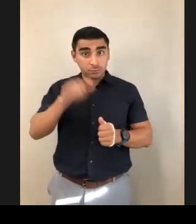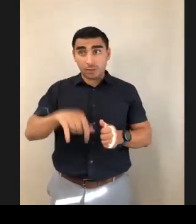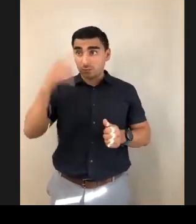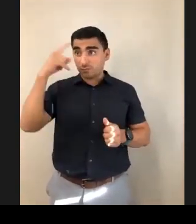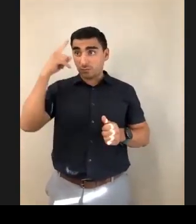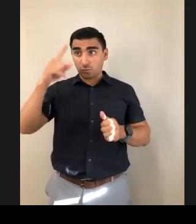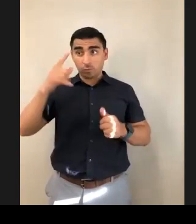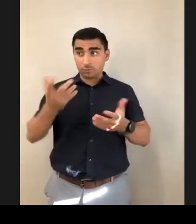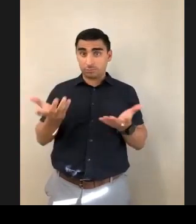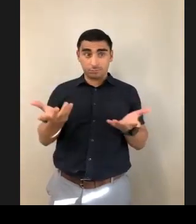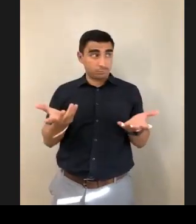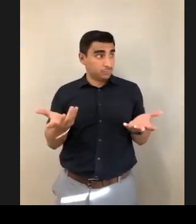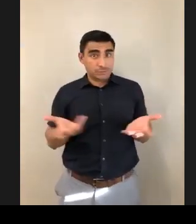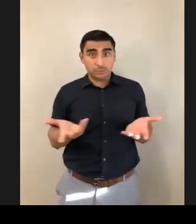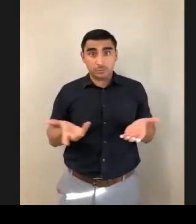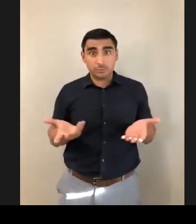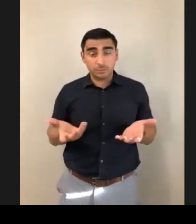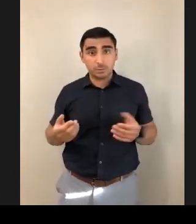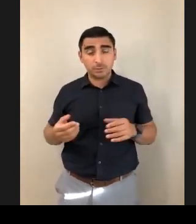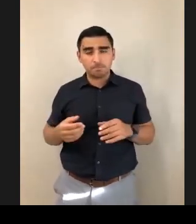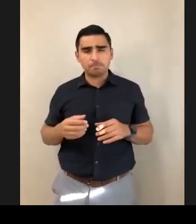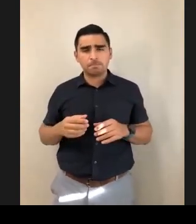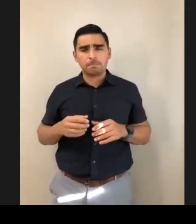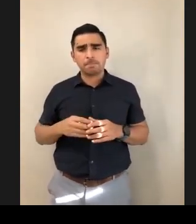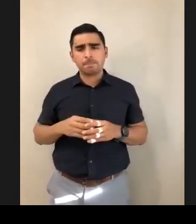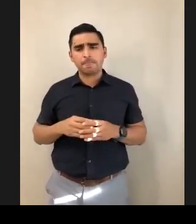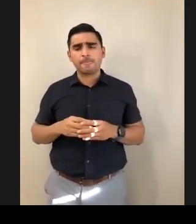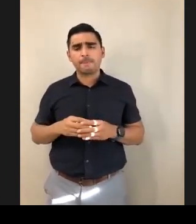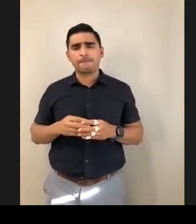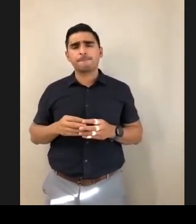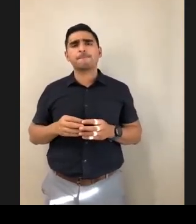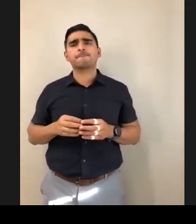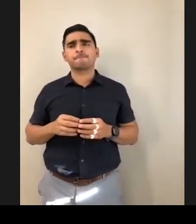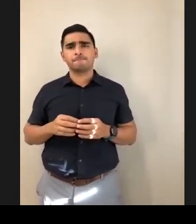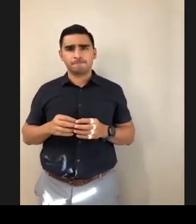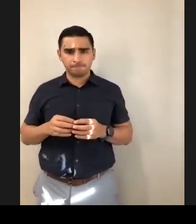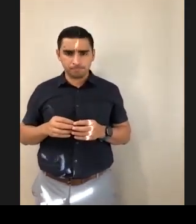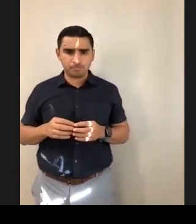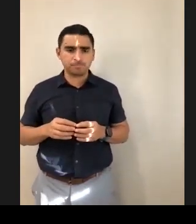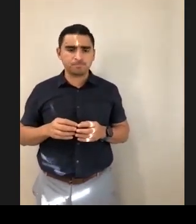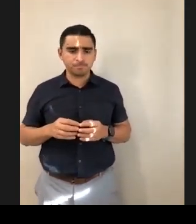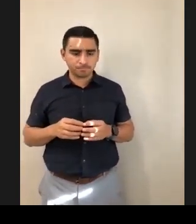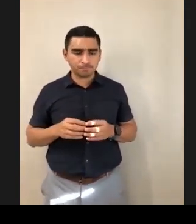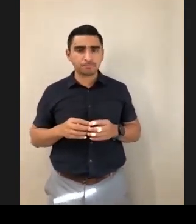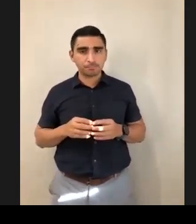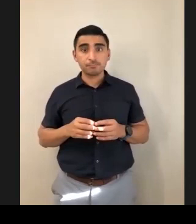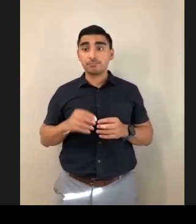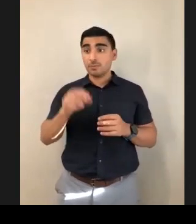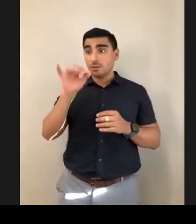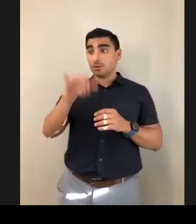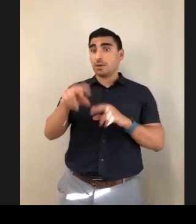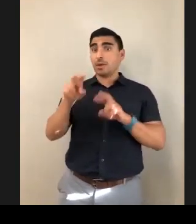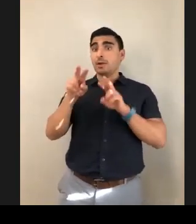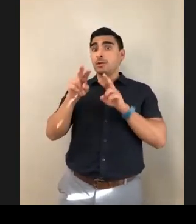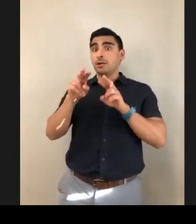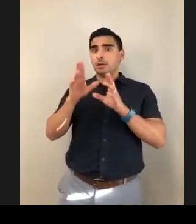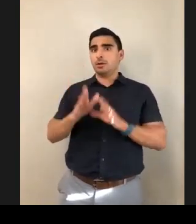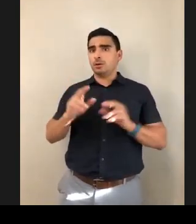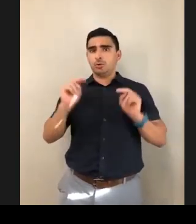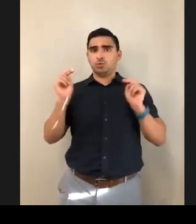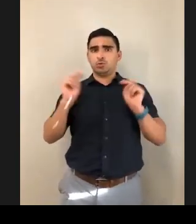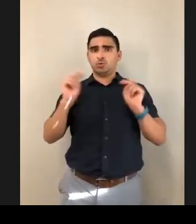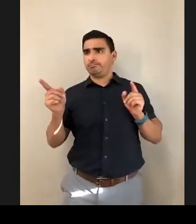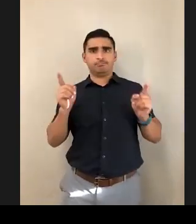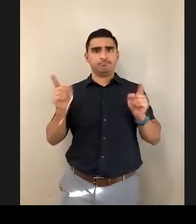lineamientos que se han establecido. Ese es el principal propósito. Aparte de que el monitor